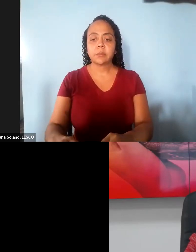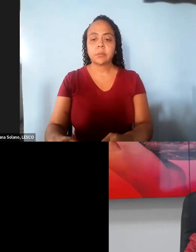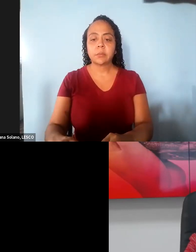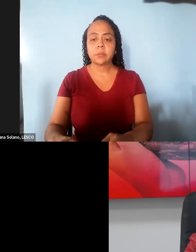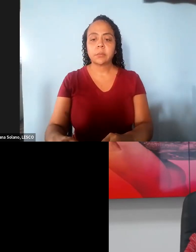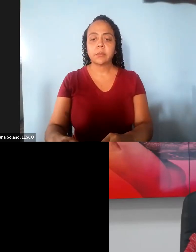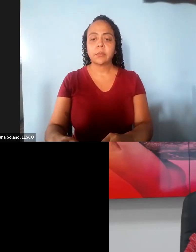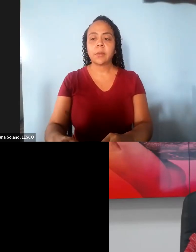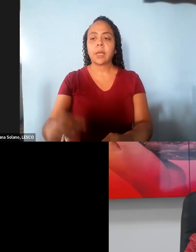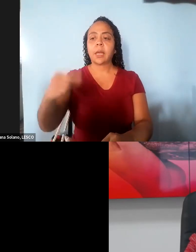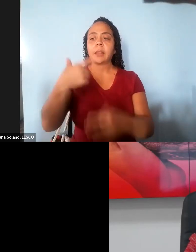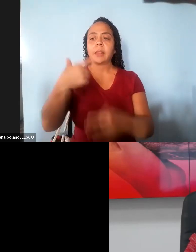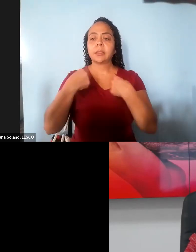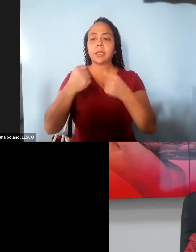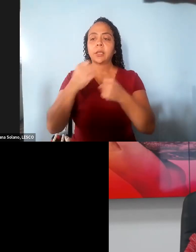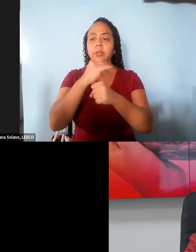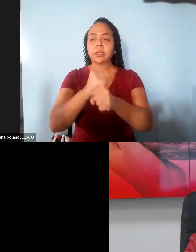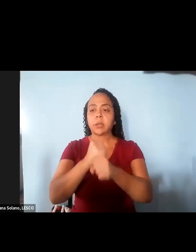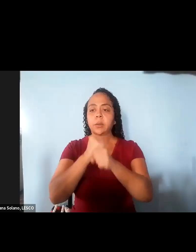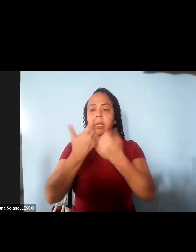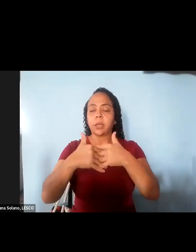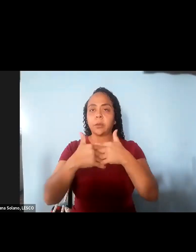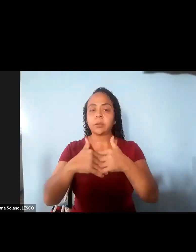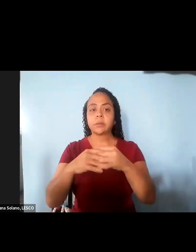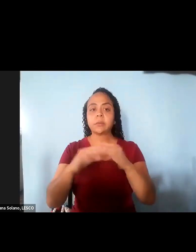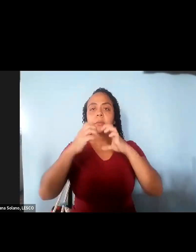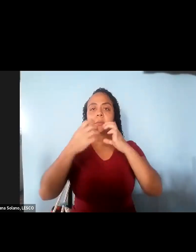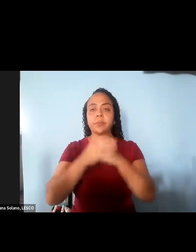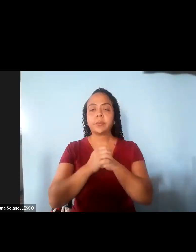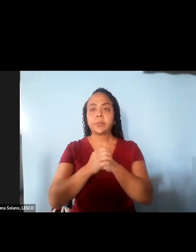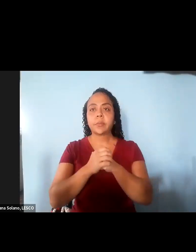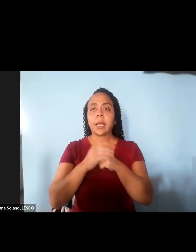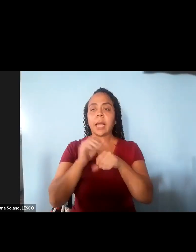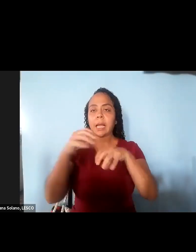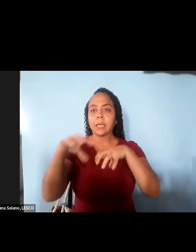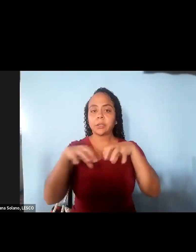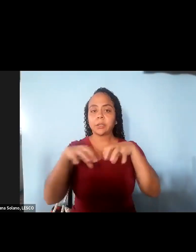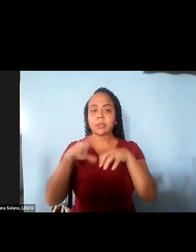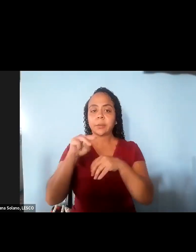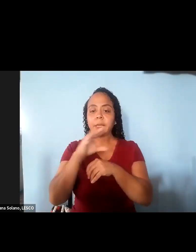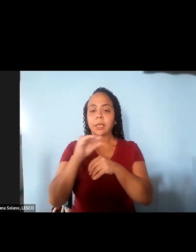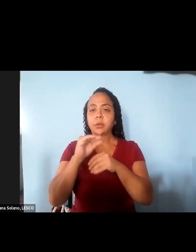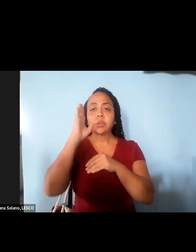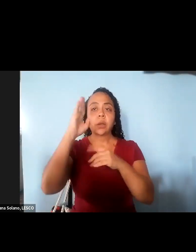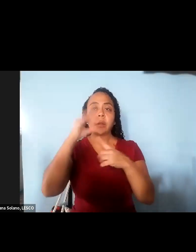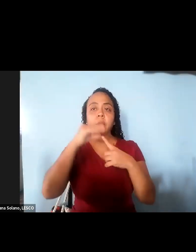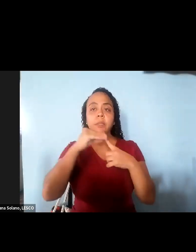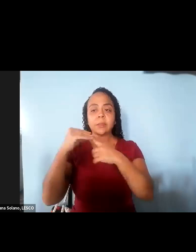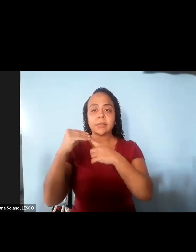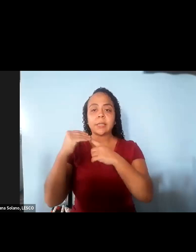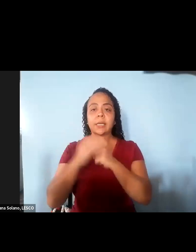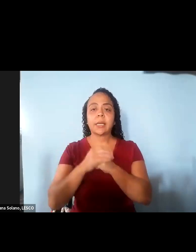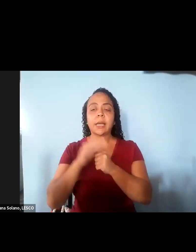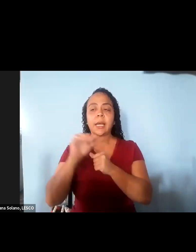gerente de salud y seguridad industrial de la corporación multiplicaciones cm y un saludo especial al magíster alexander solís